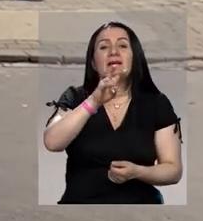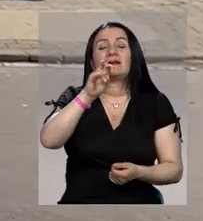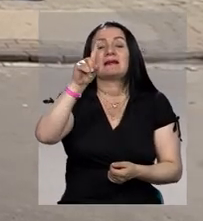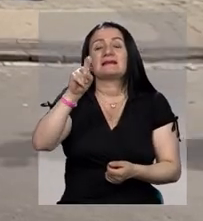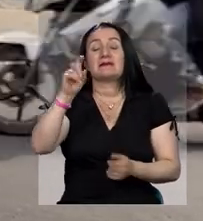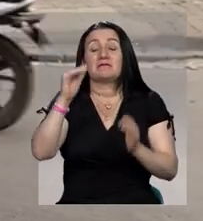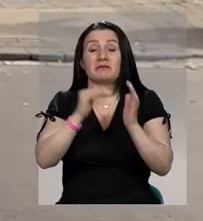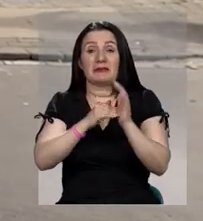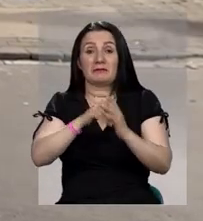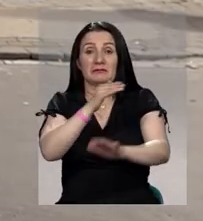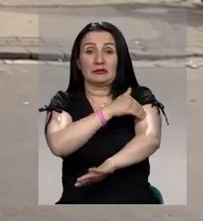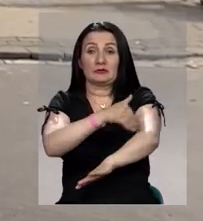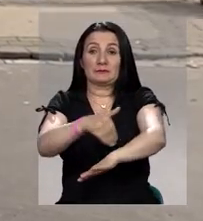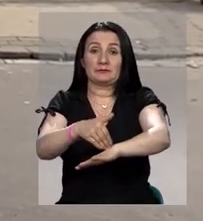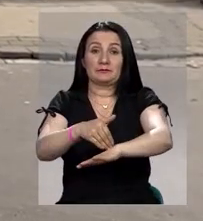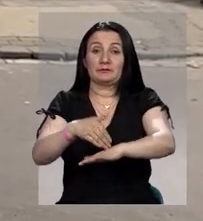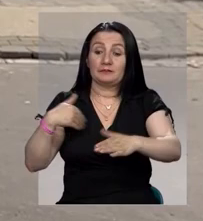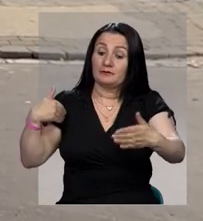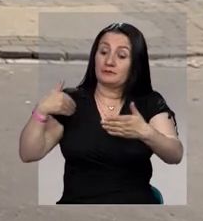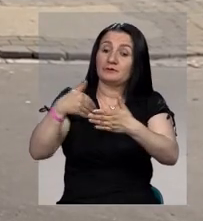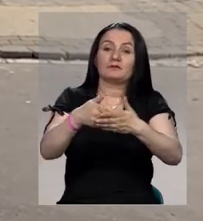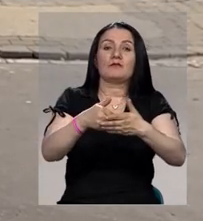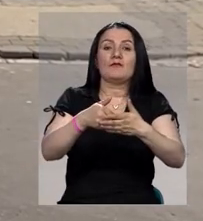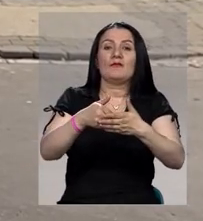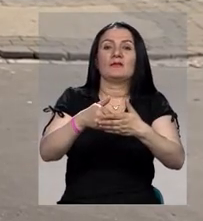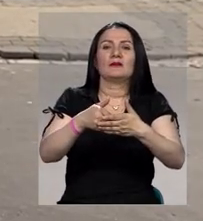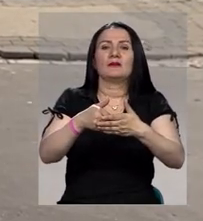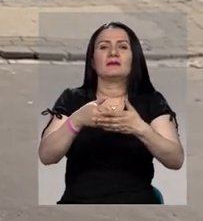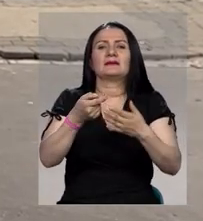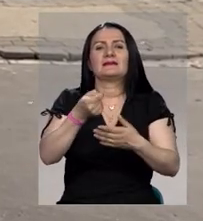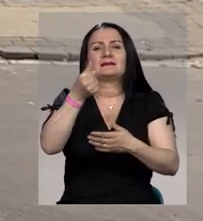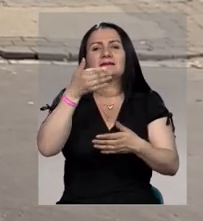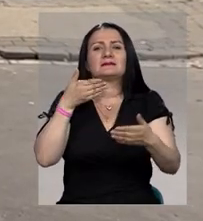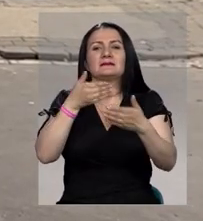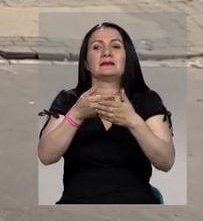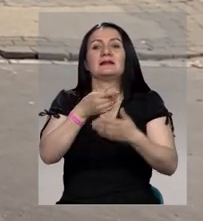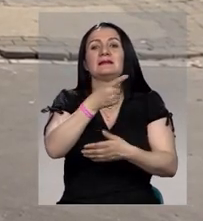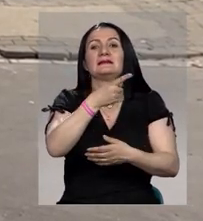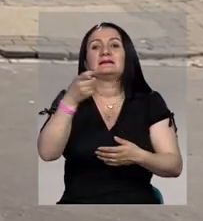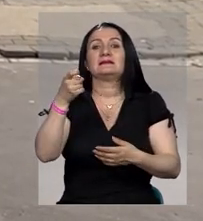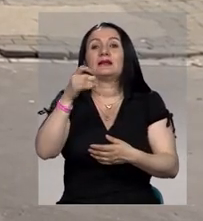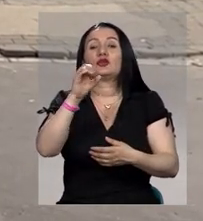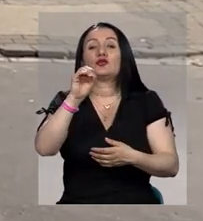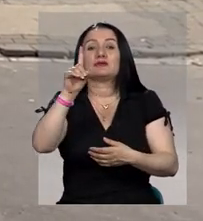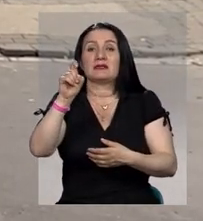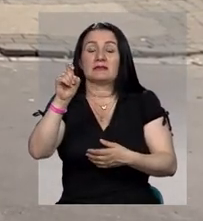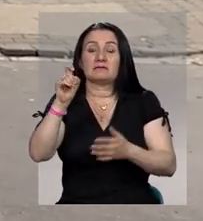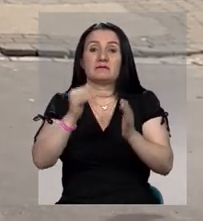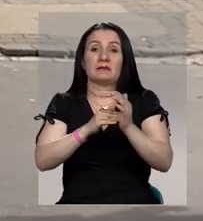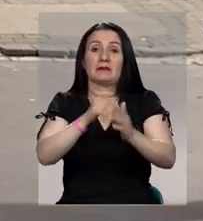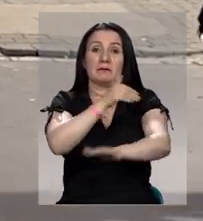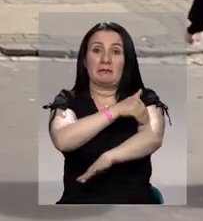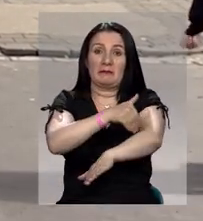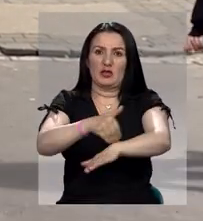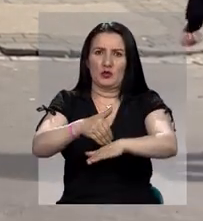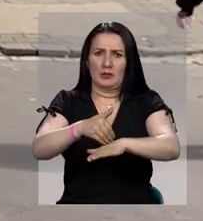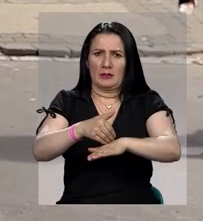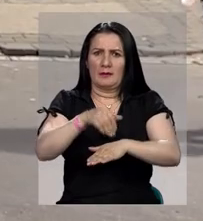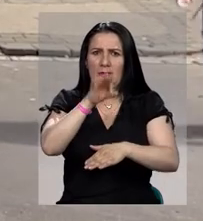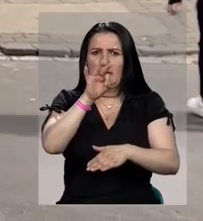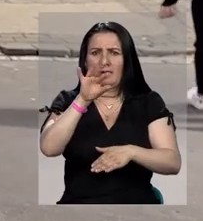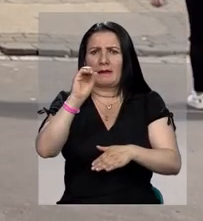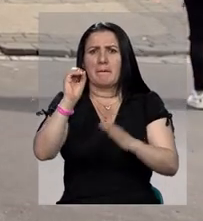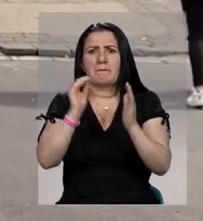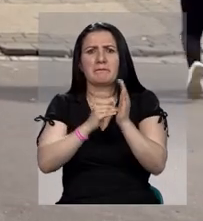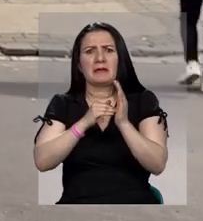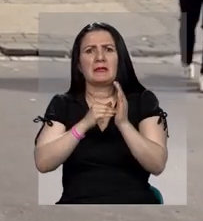mil millones de pesos y a la fecha se está llegando ya casi a los 106 mil millones de pesos, es decir, 30 mil